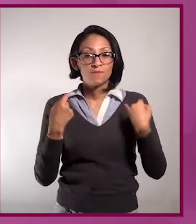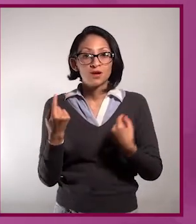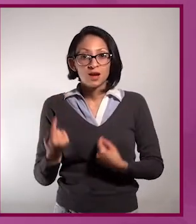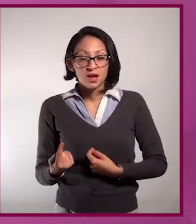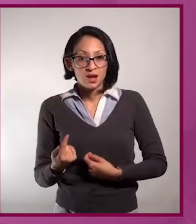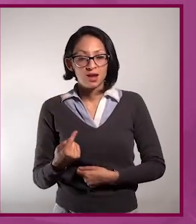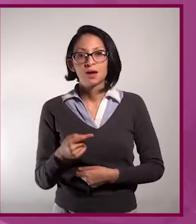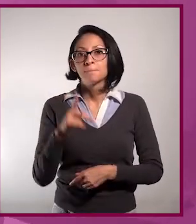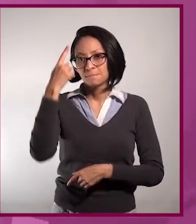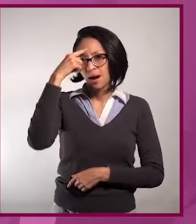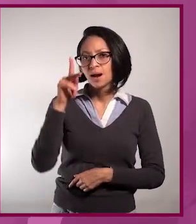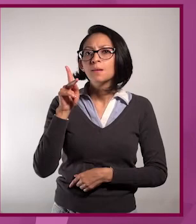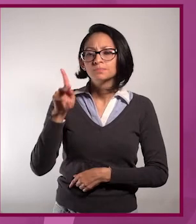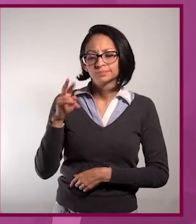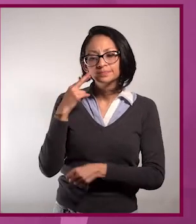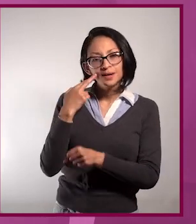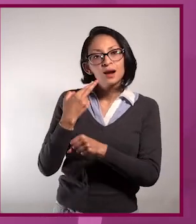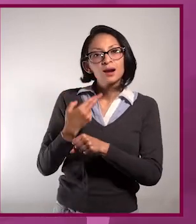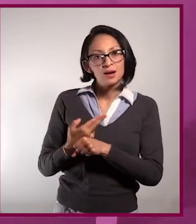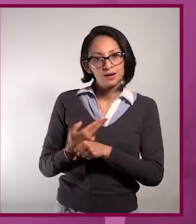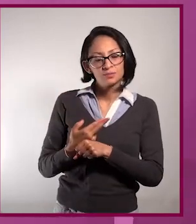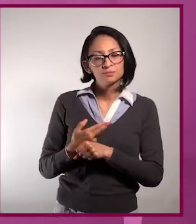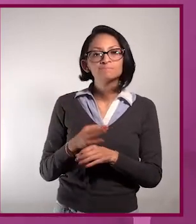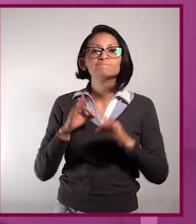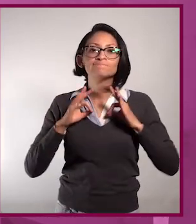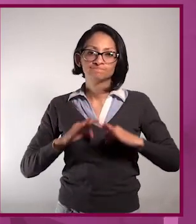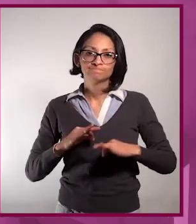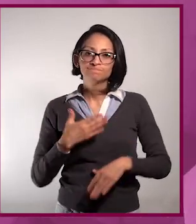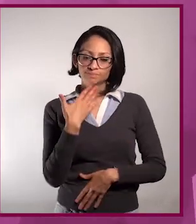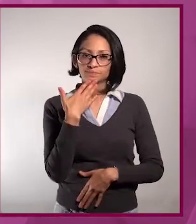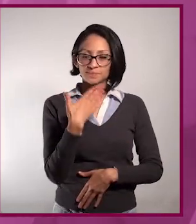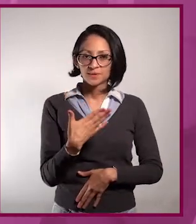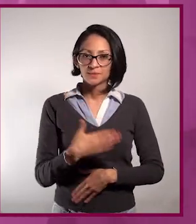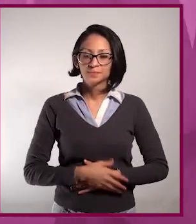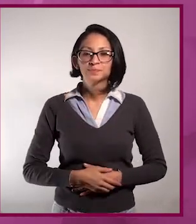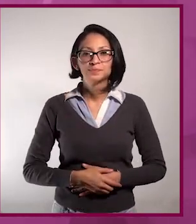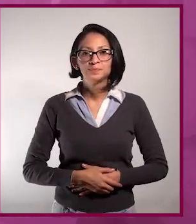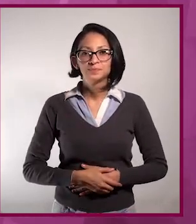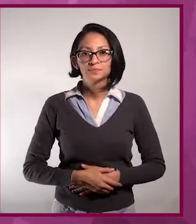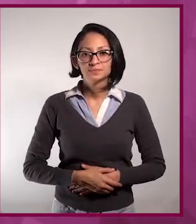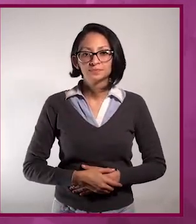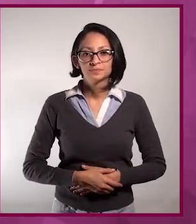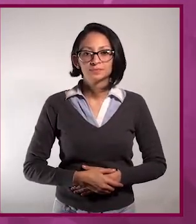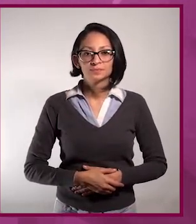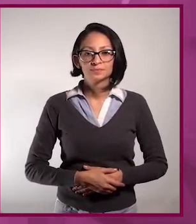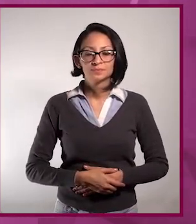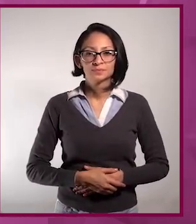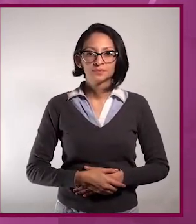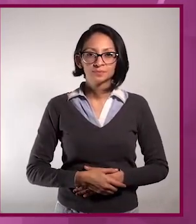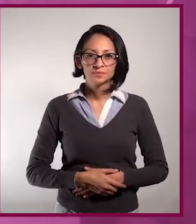a manejar su menstruación con responsabilidad, comodidad y dignidad.